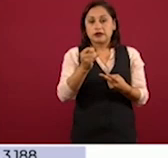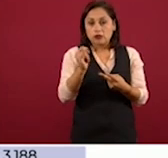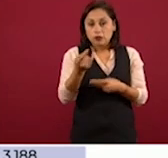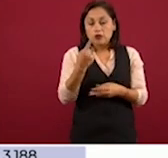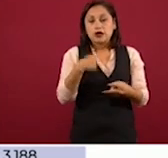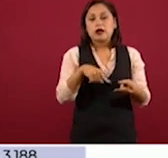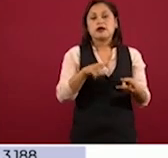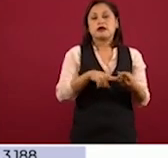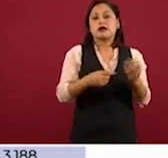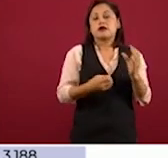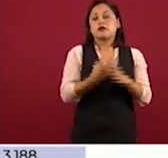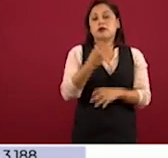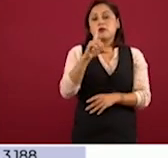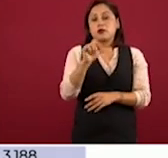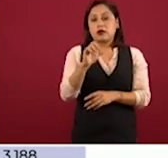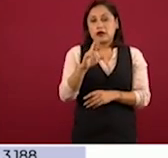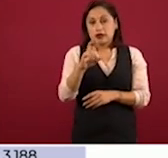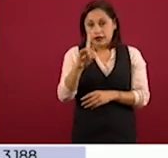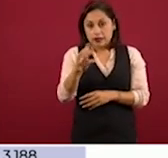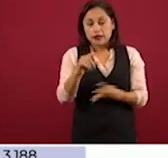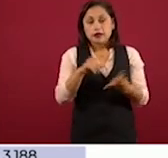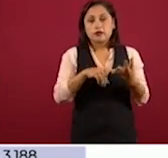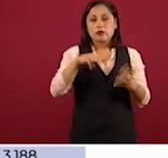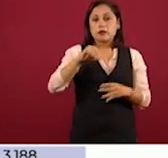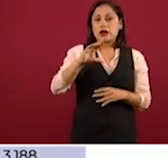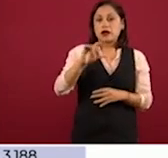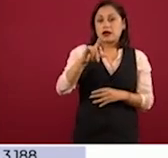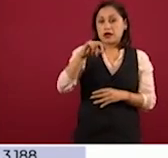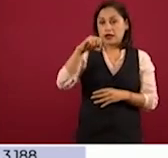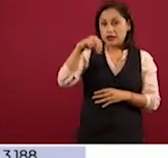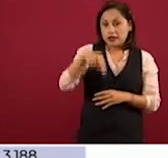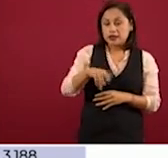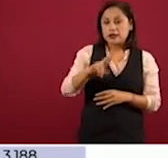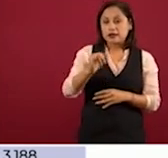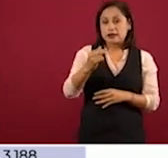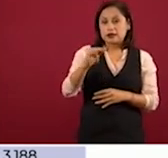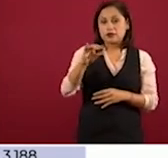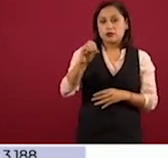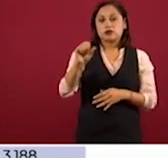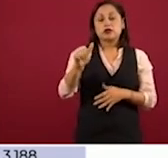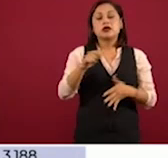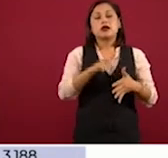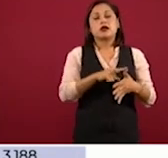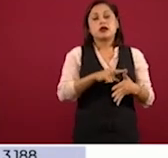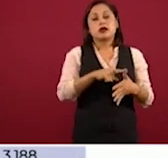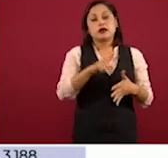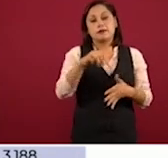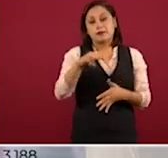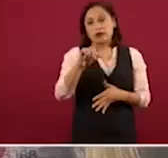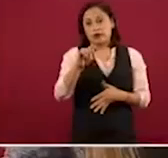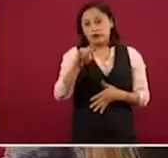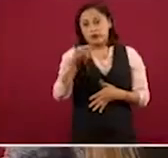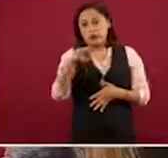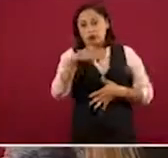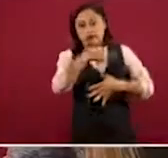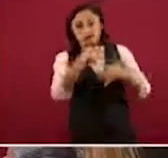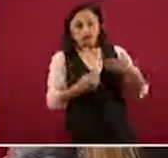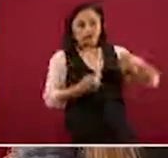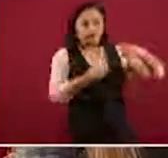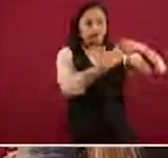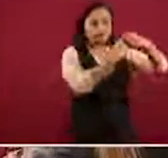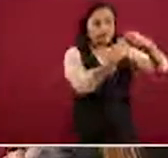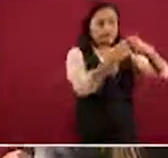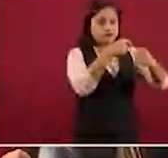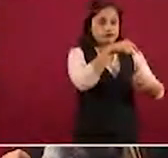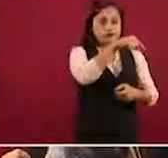Laredo, Nuevo Laredo, McAllen, Reynosa y Brownsville, Matamoros. Son los puntos que tenemos